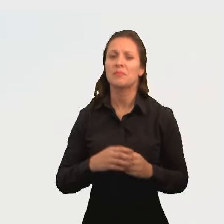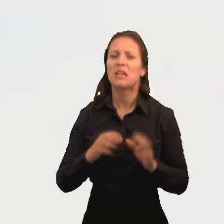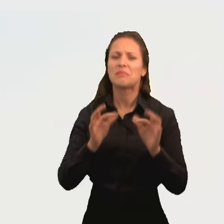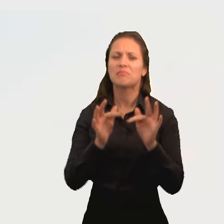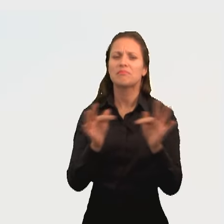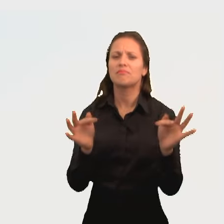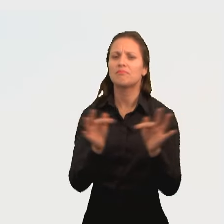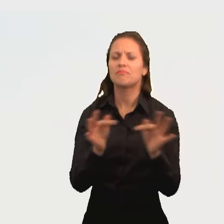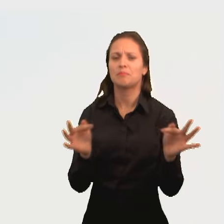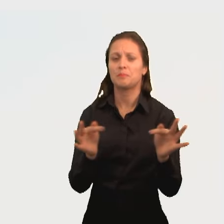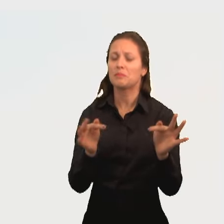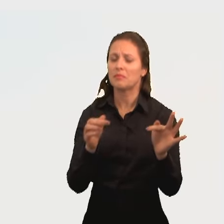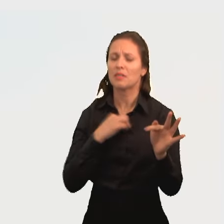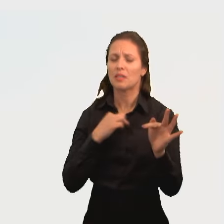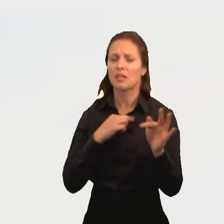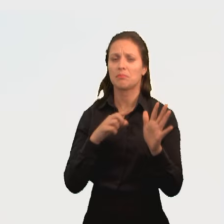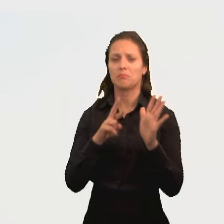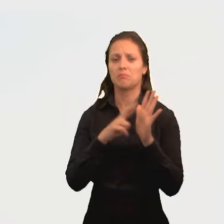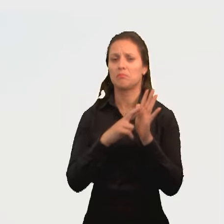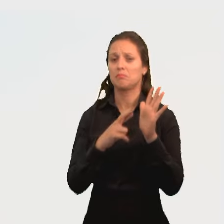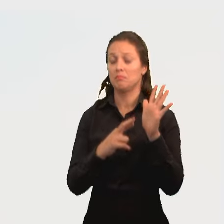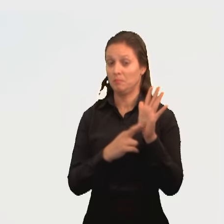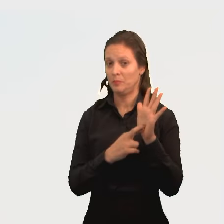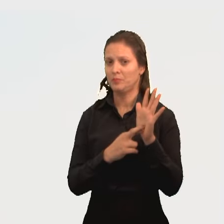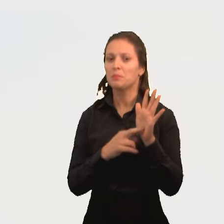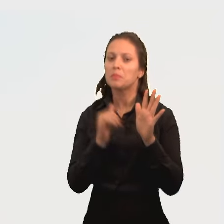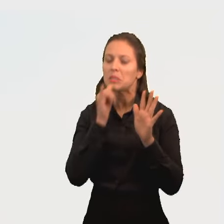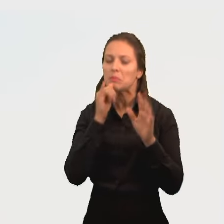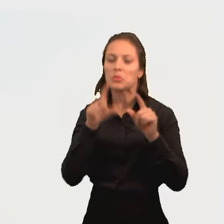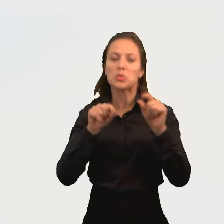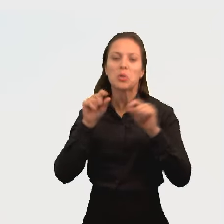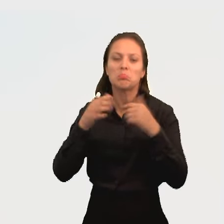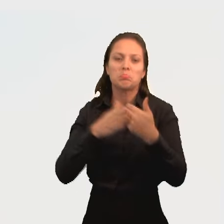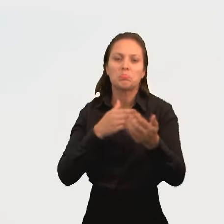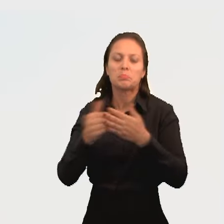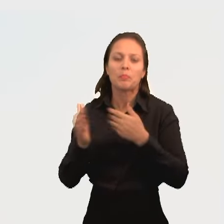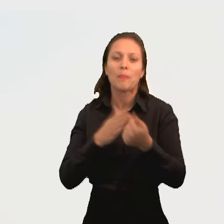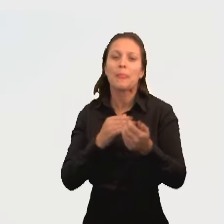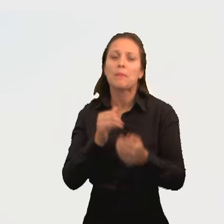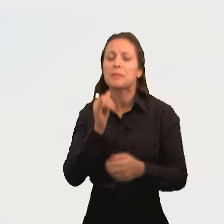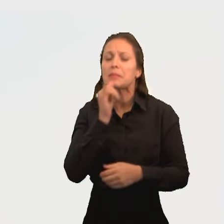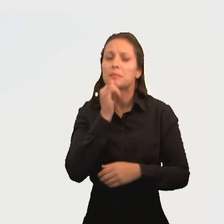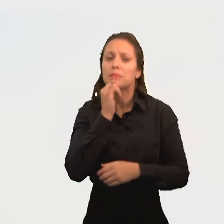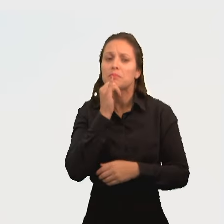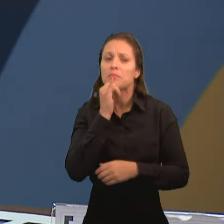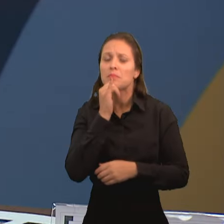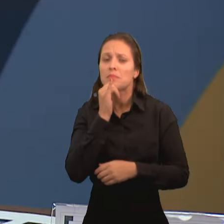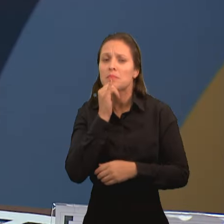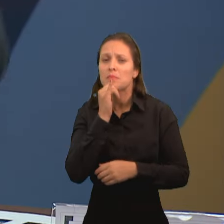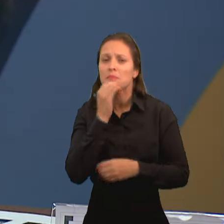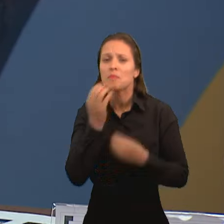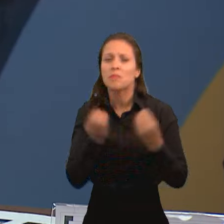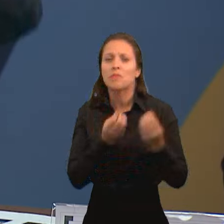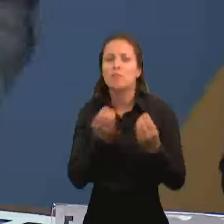un nivel alto, era muy simple. Uno tenía el modelo y elegía aleatoriamente un ejemplo.